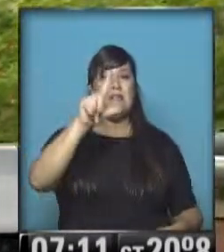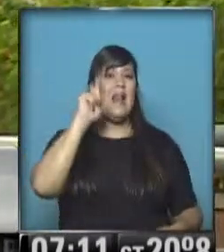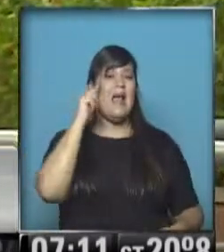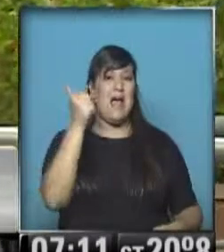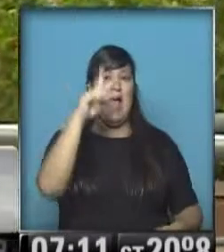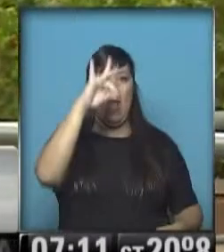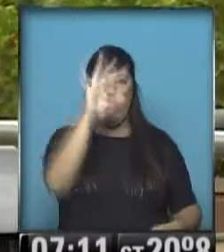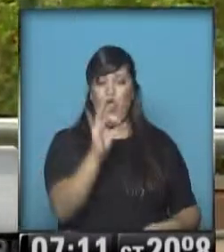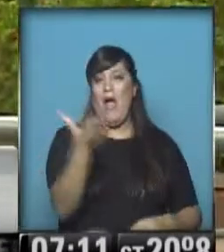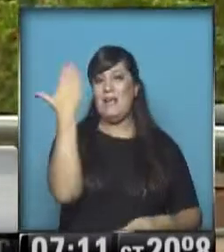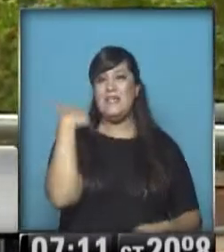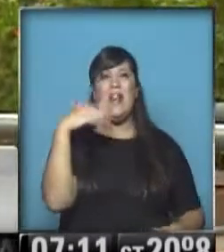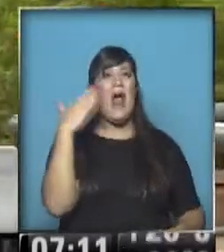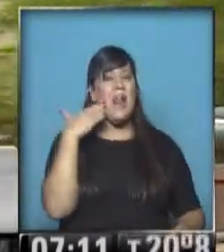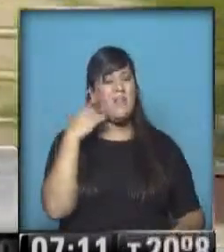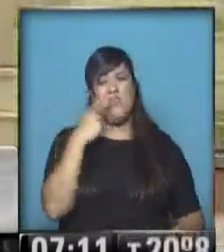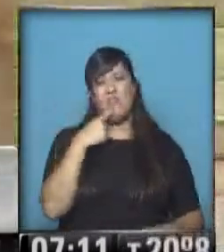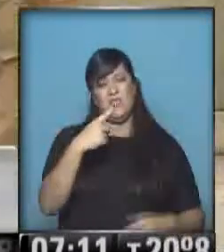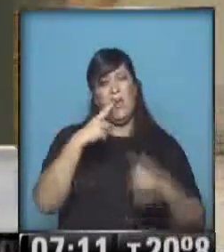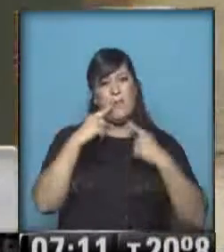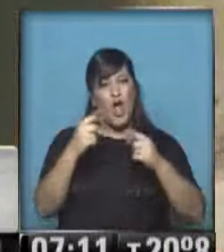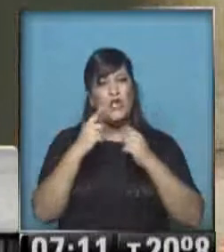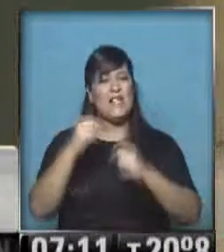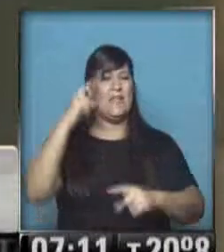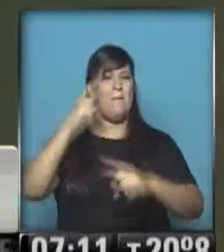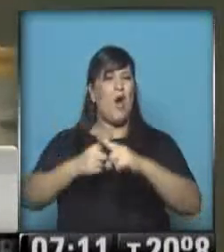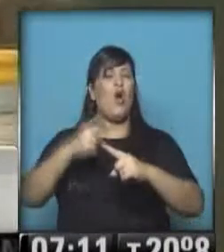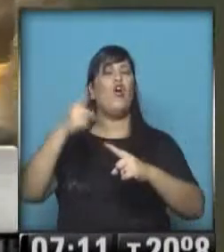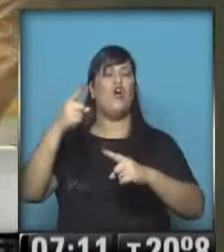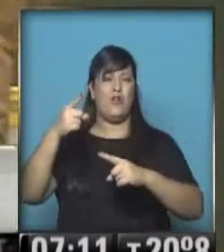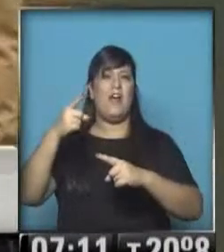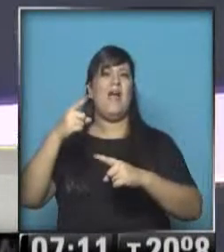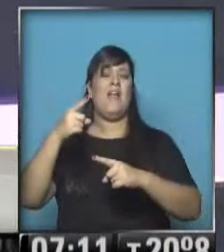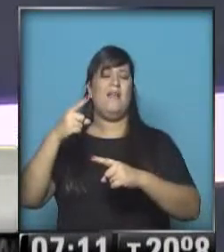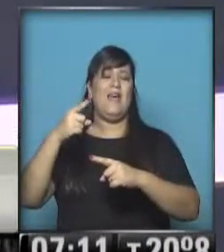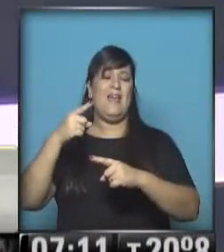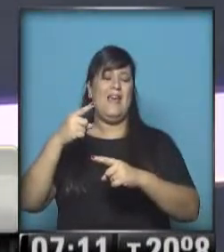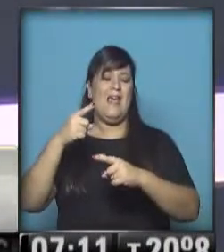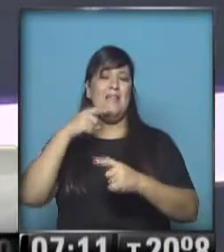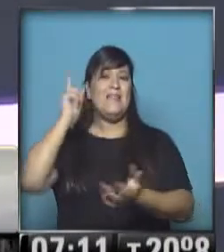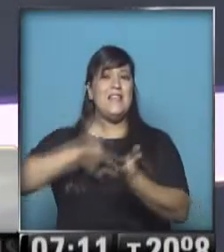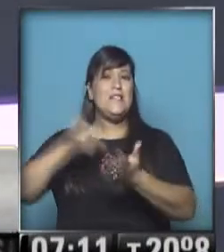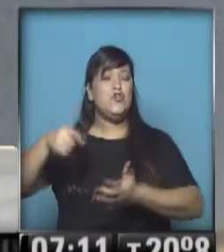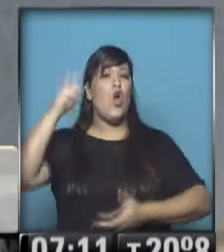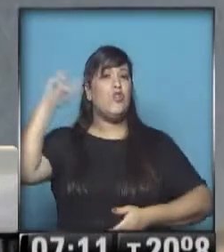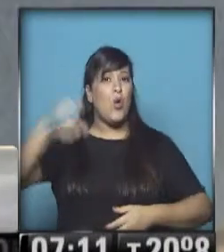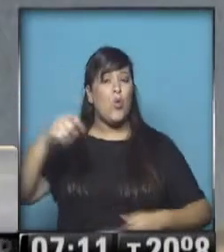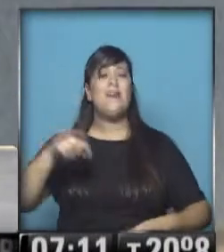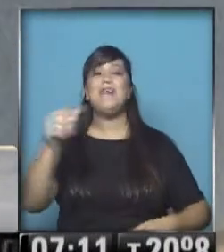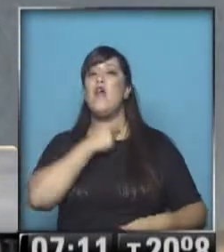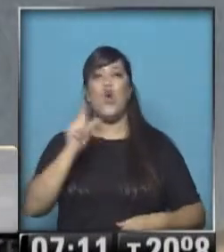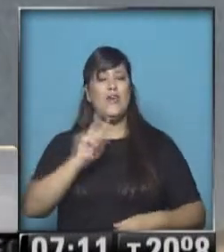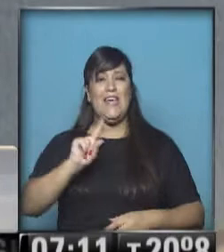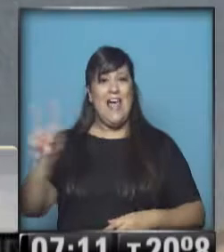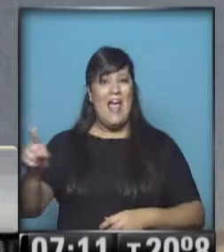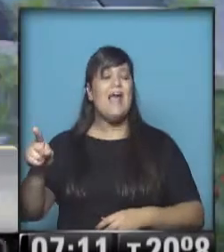tarde de ayer la decisión de la jueza Fabiana Palmagini de no apartar a Payne. Con una presentación ante la Cámara del Crimen, Arroyo